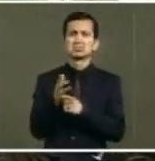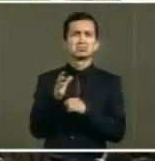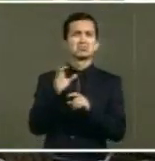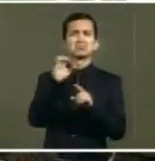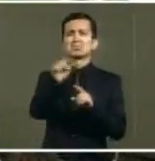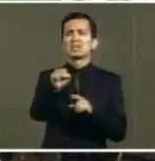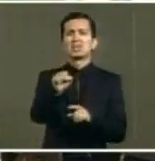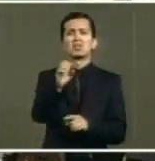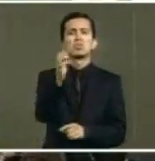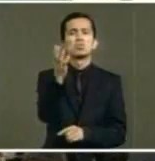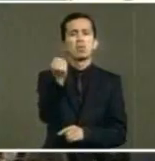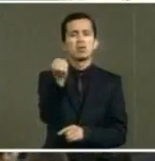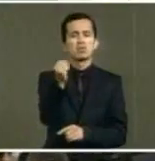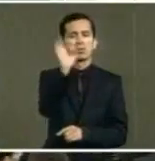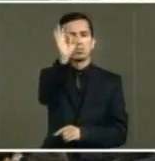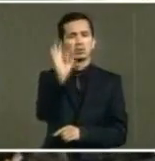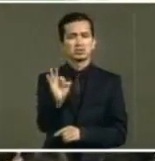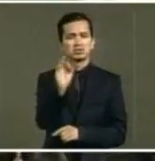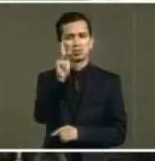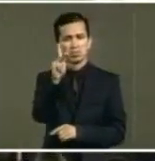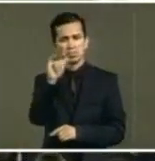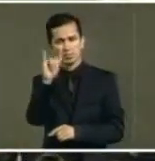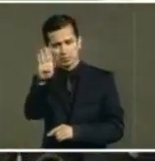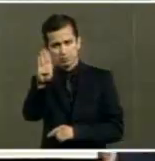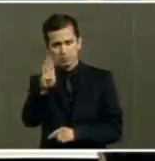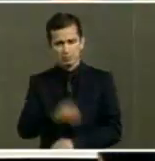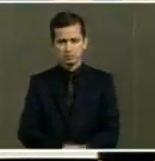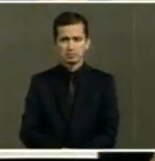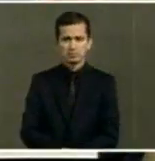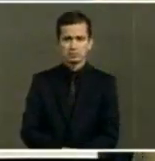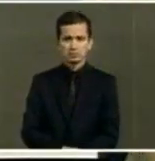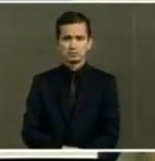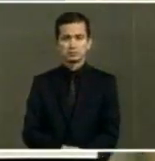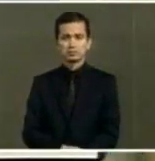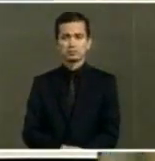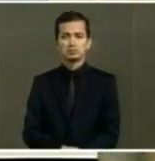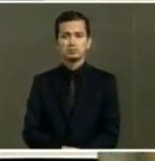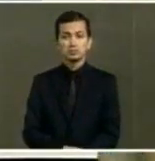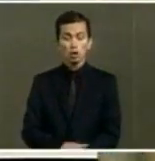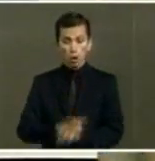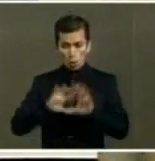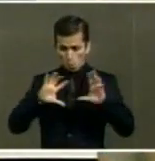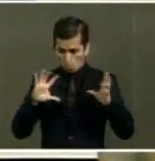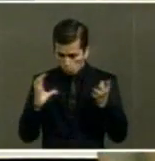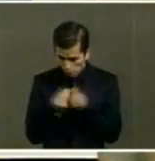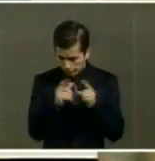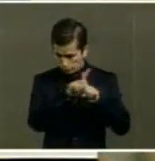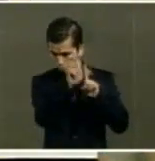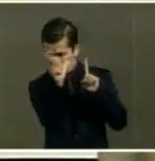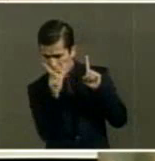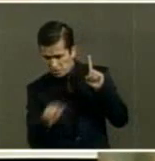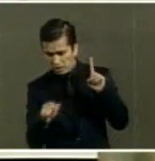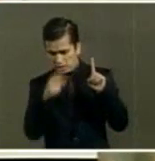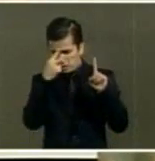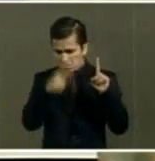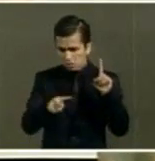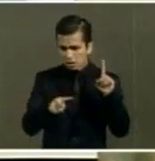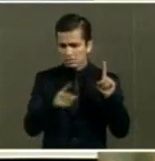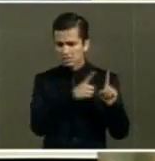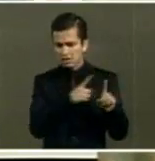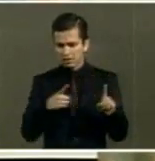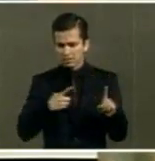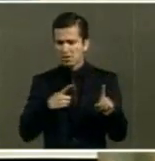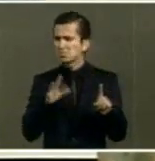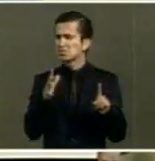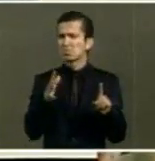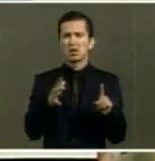el 9% del Producto Interno Bruto. La deuda pública total del país es apenas la tercera